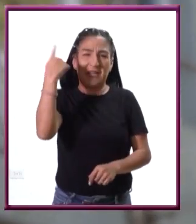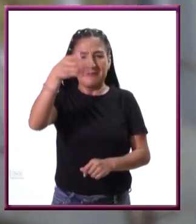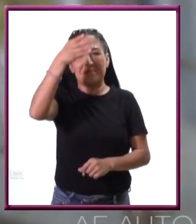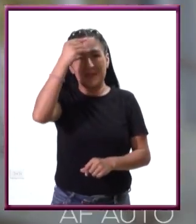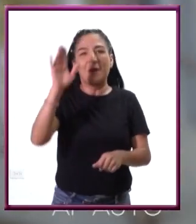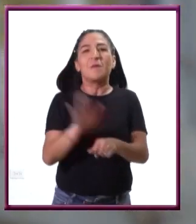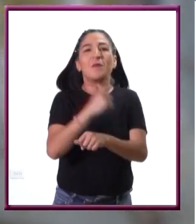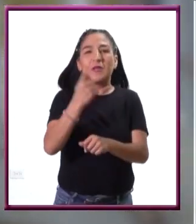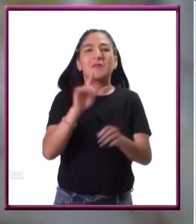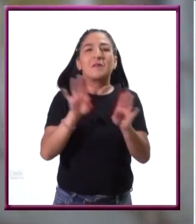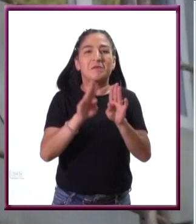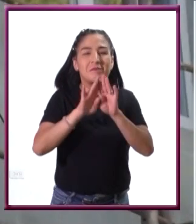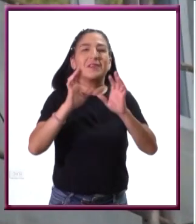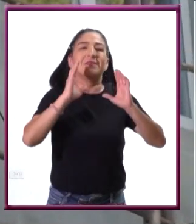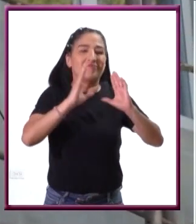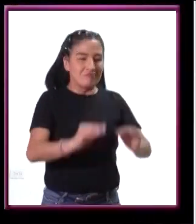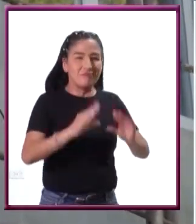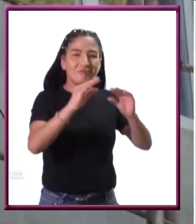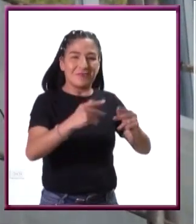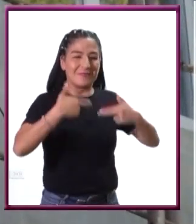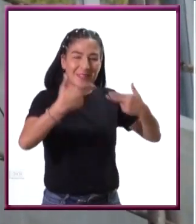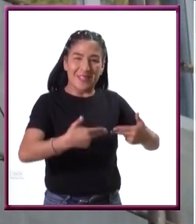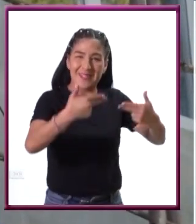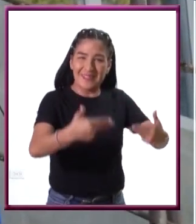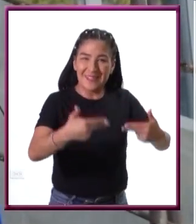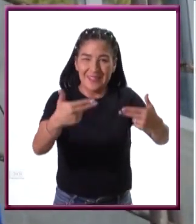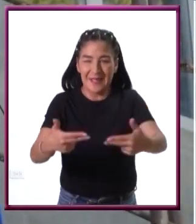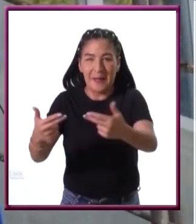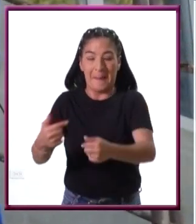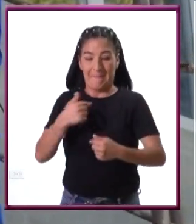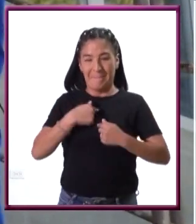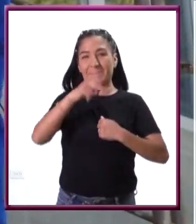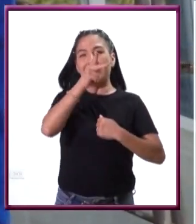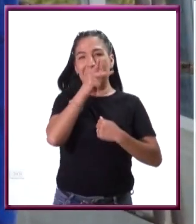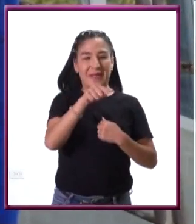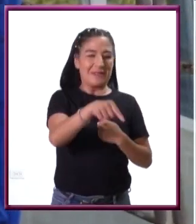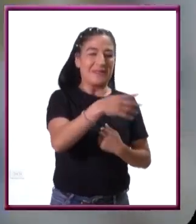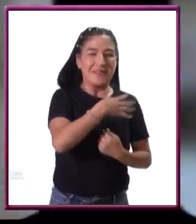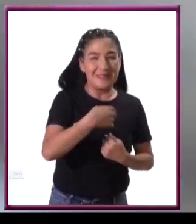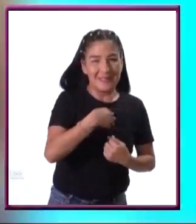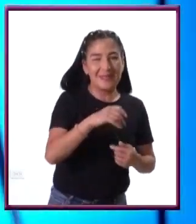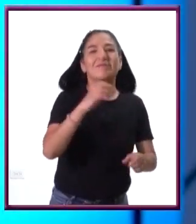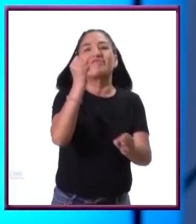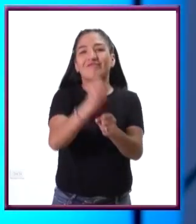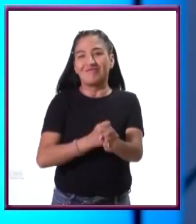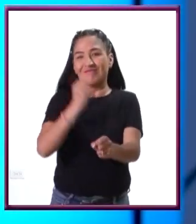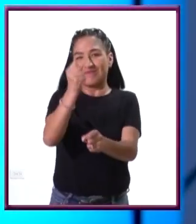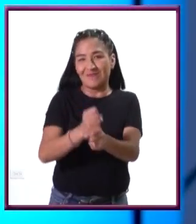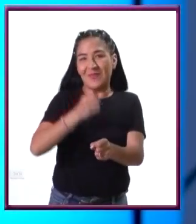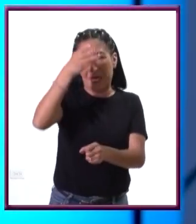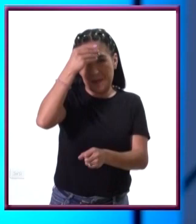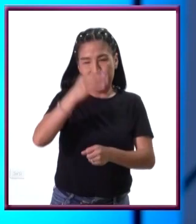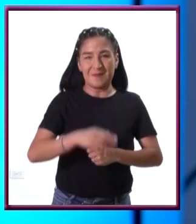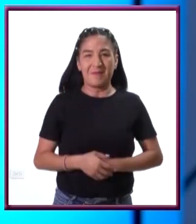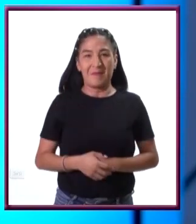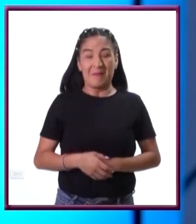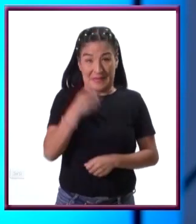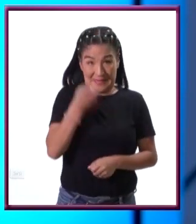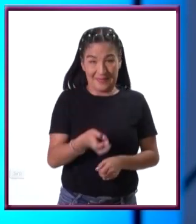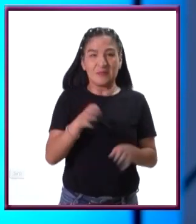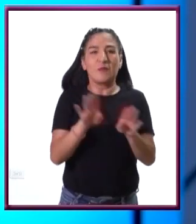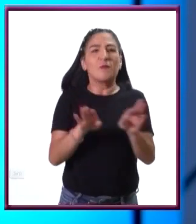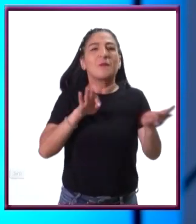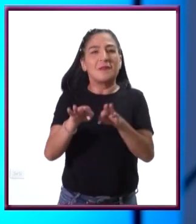transmiten de generación en generación, de padres a hijos, a través de la práctica. Estos trabajos suelen ser